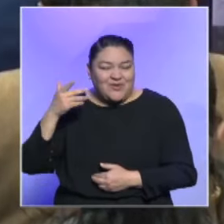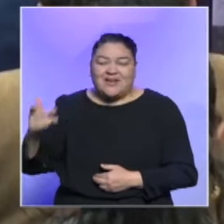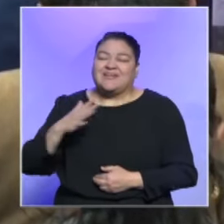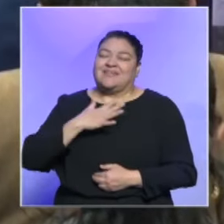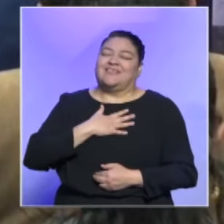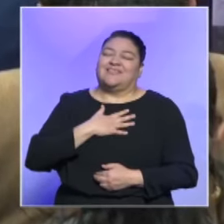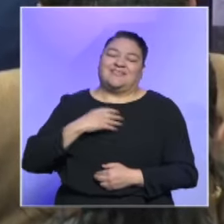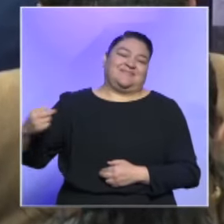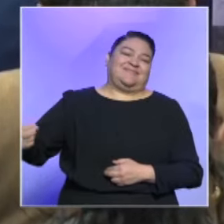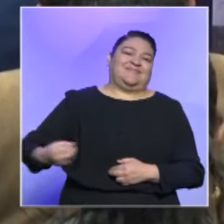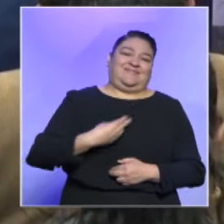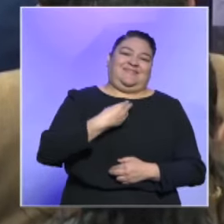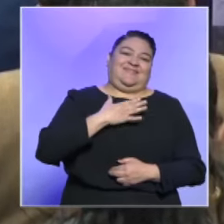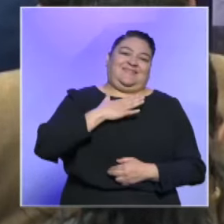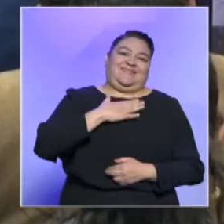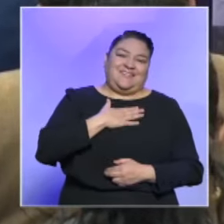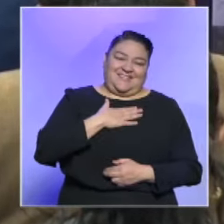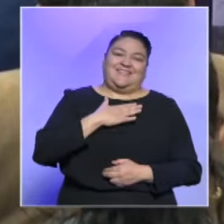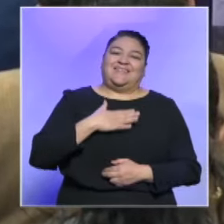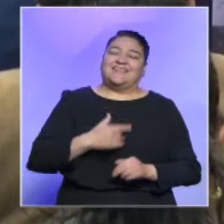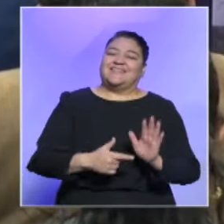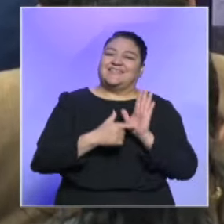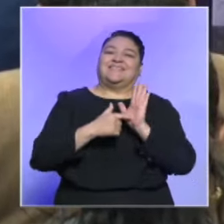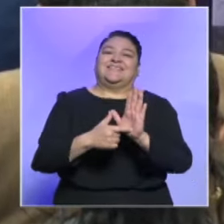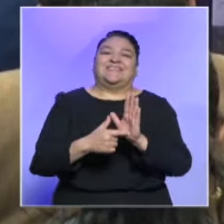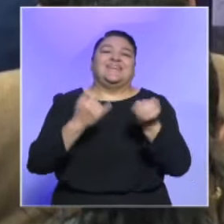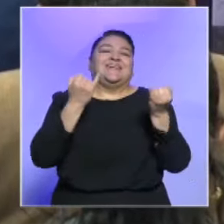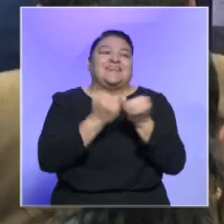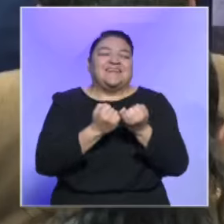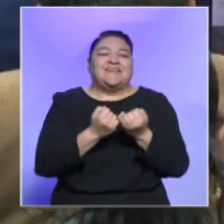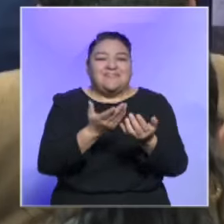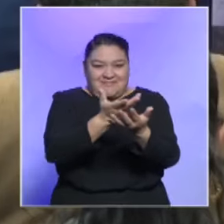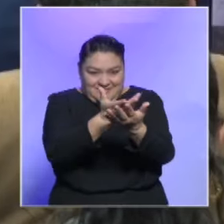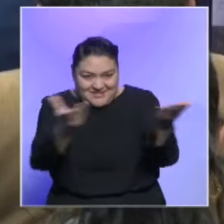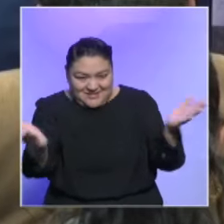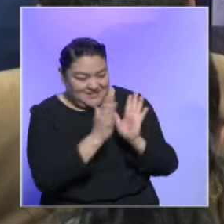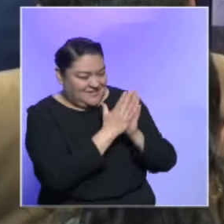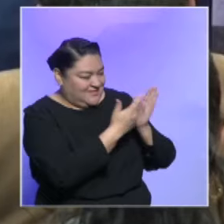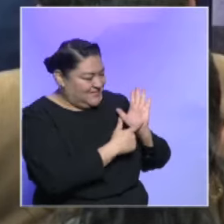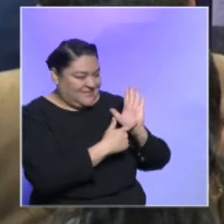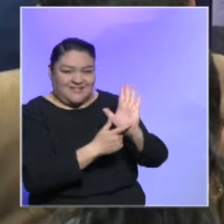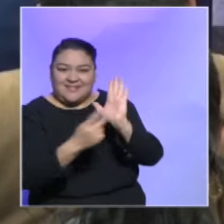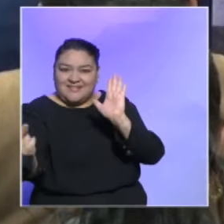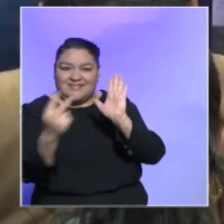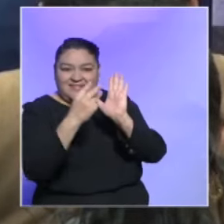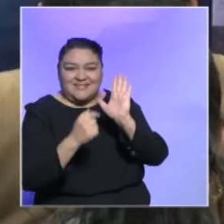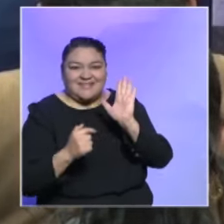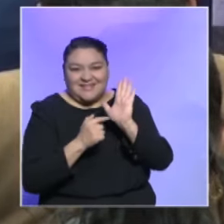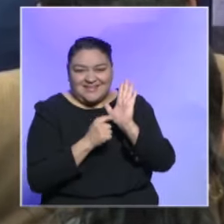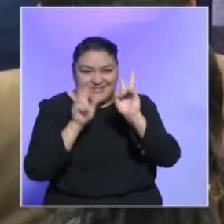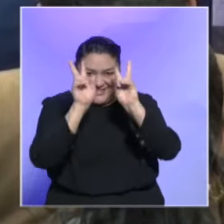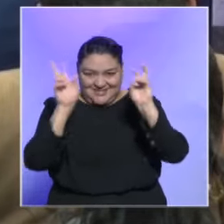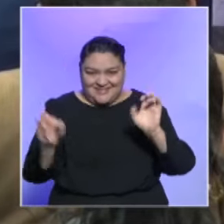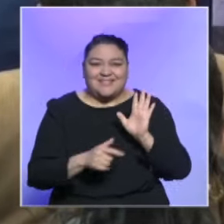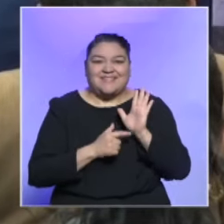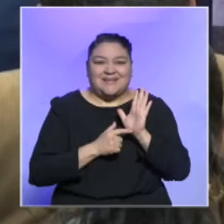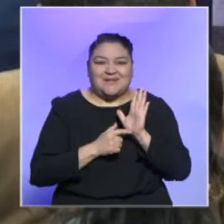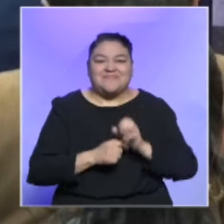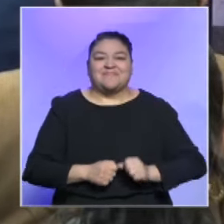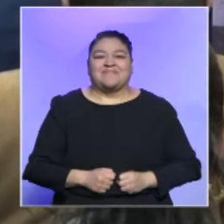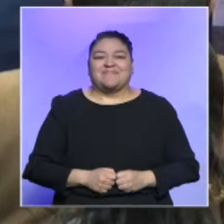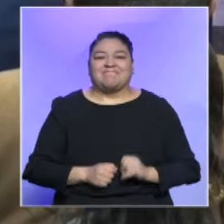muy privilegiado de tener esta posibilidad y por supuesto de someter al escrutinio de la ciudadanía un tema que por supuesto